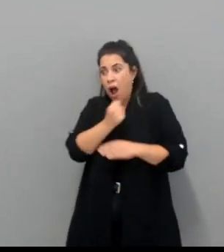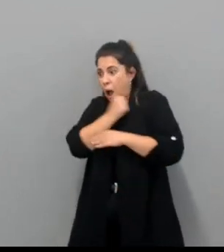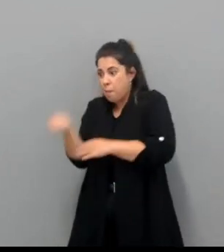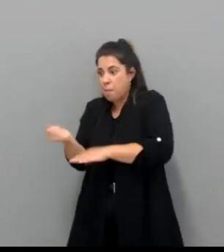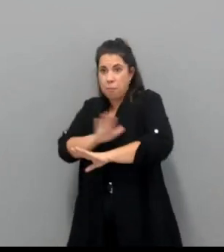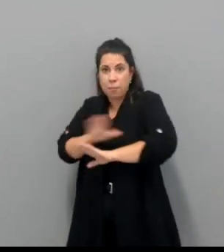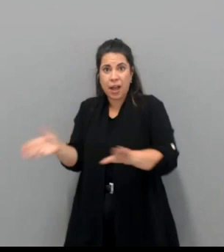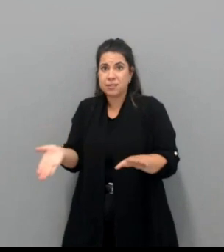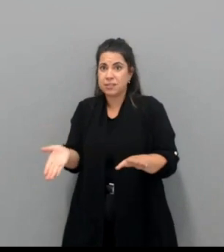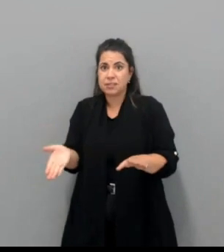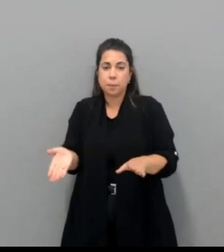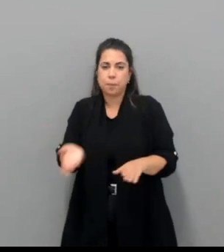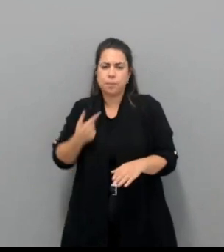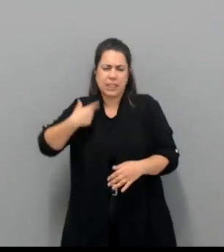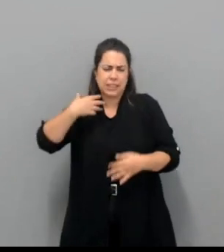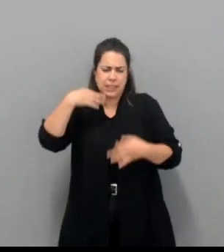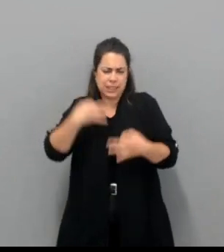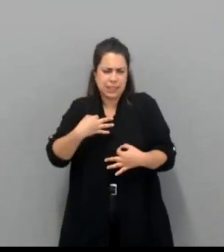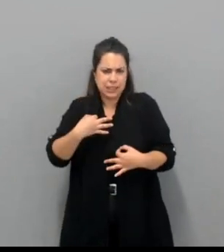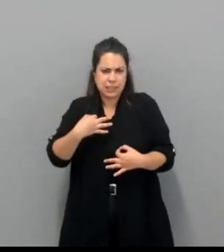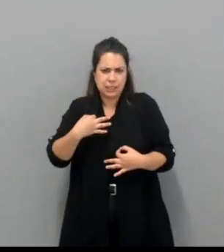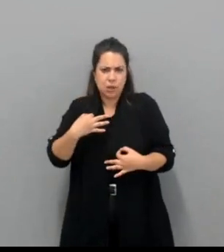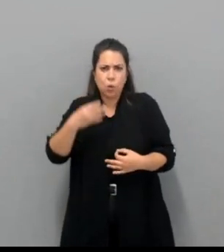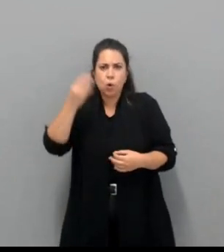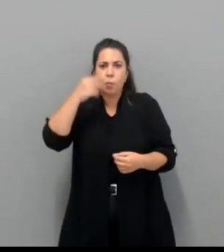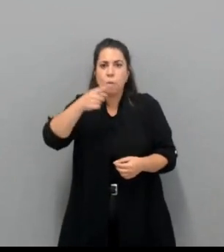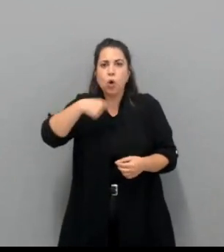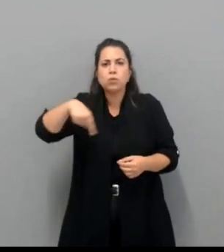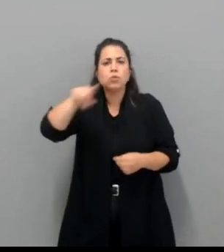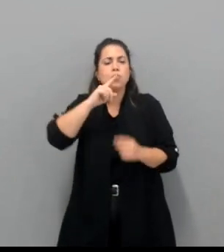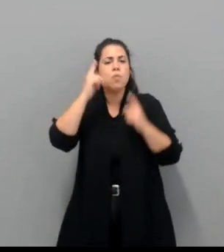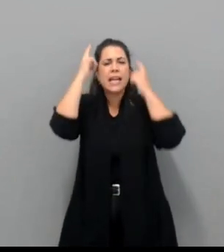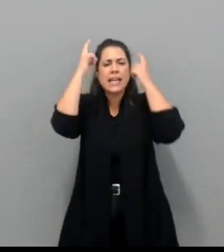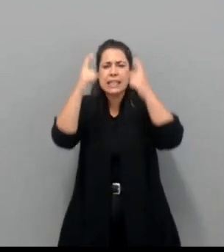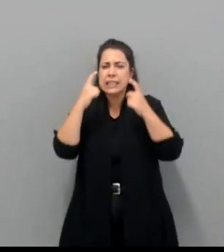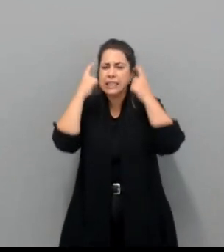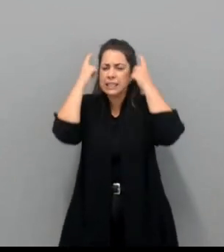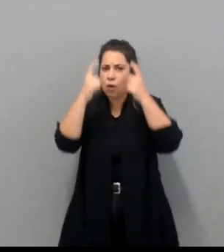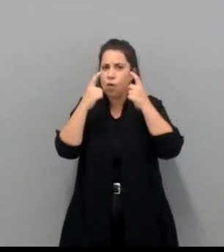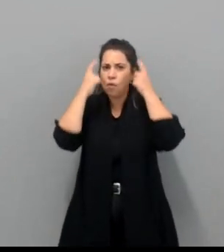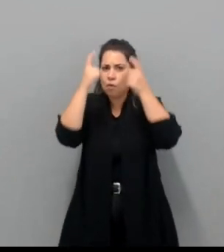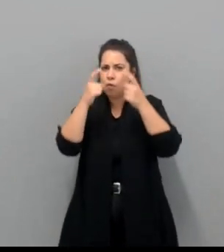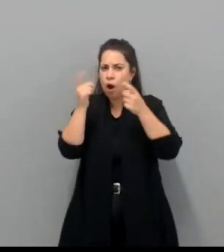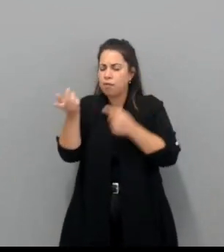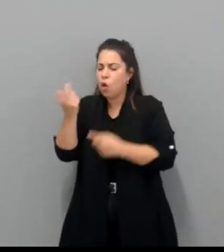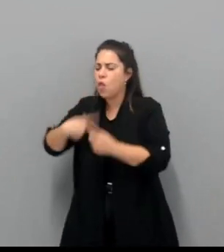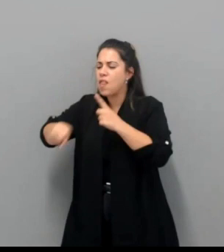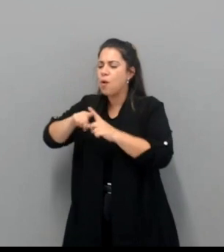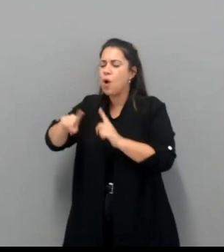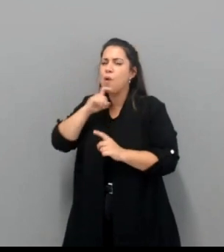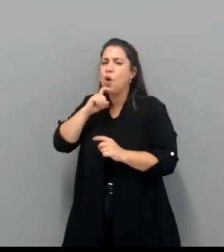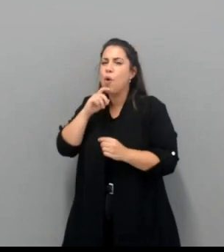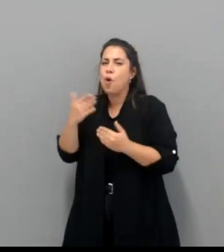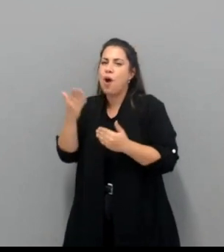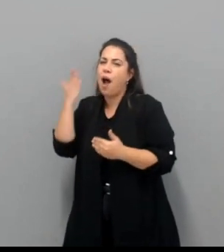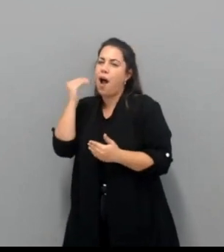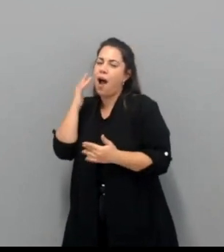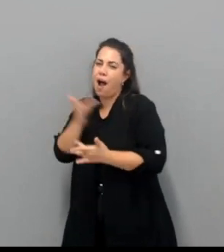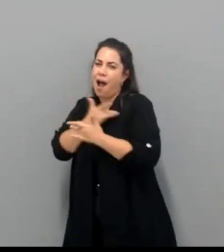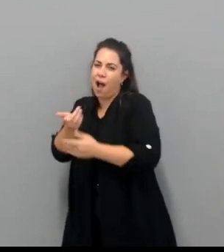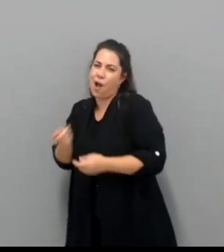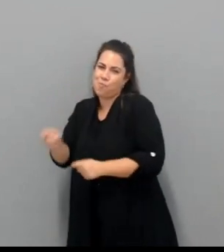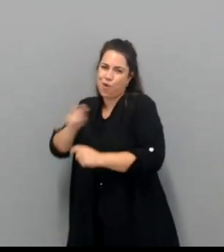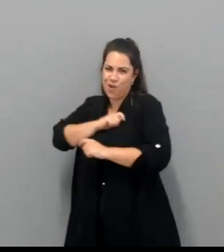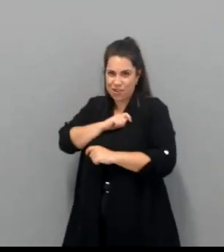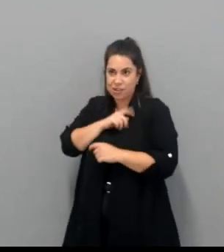estoy segura que os devolverán todo nuestro esfuerzo por enormes dosis de amor. En este proceso